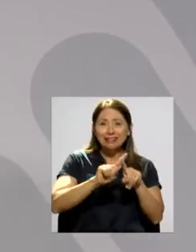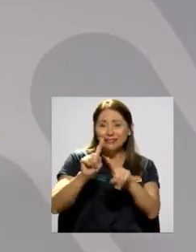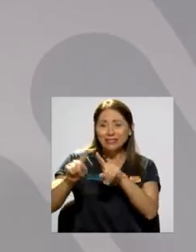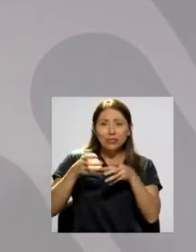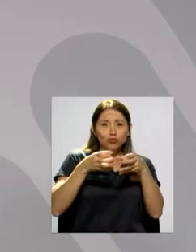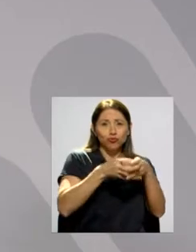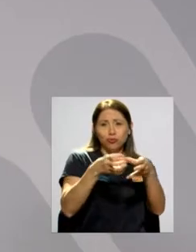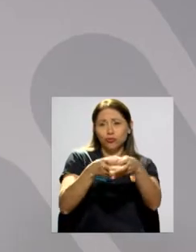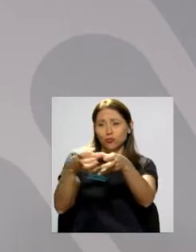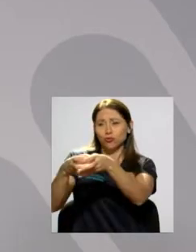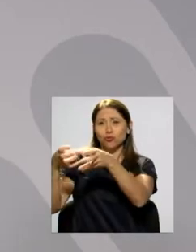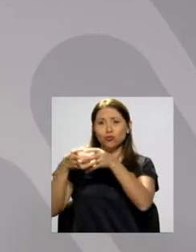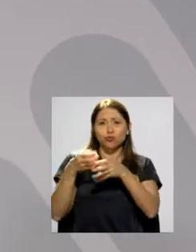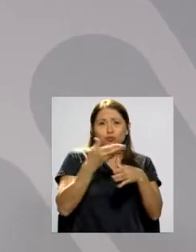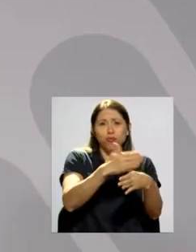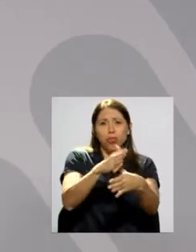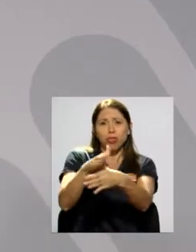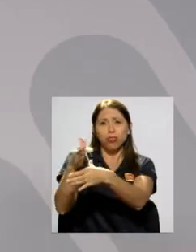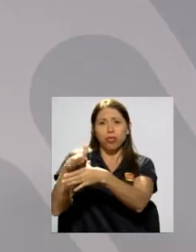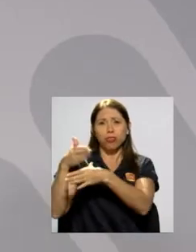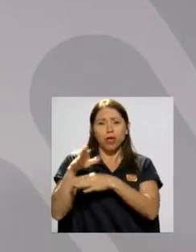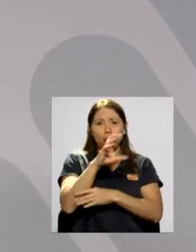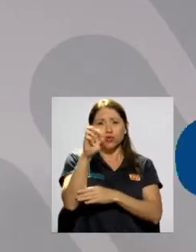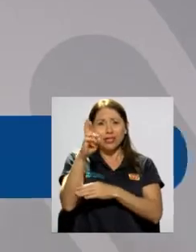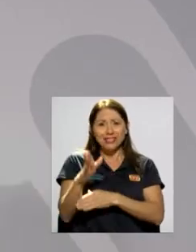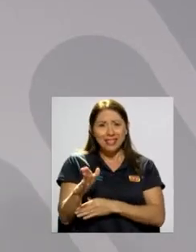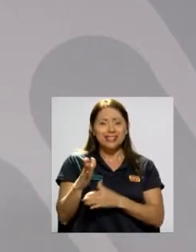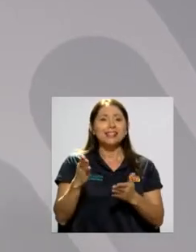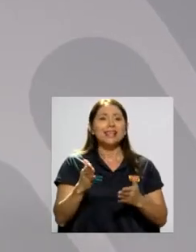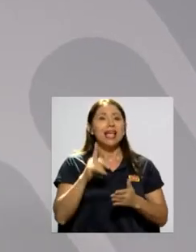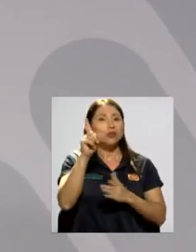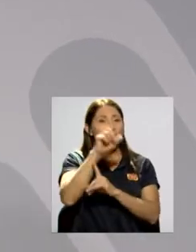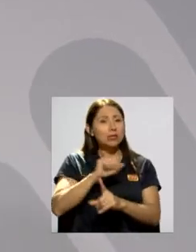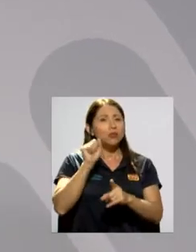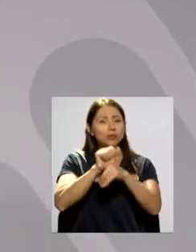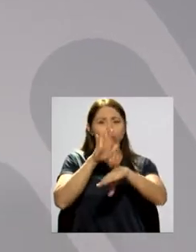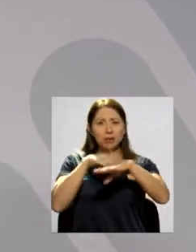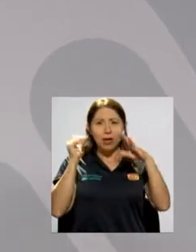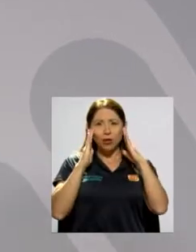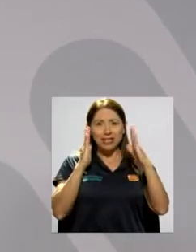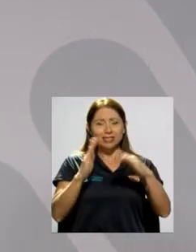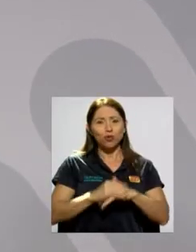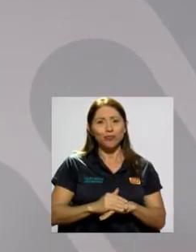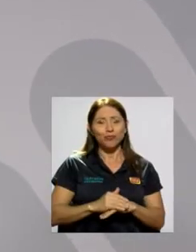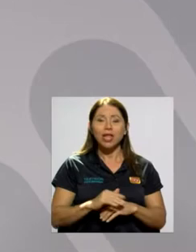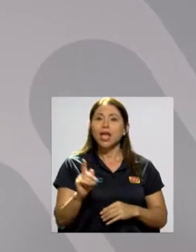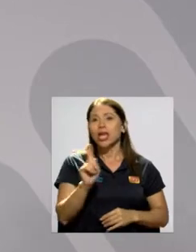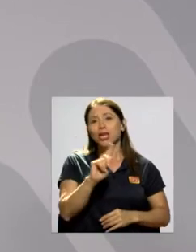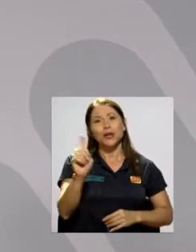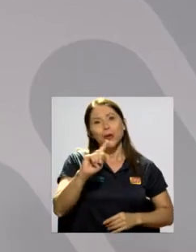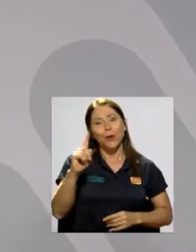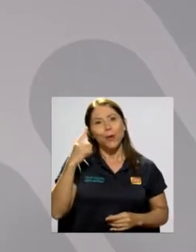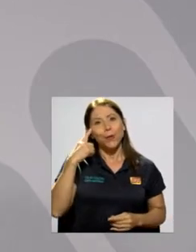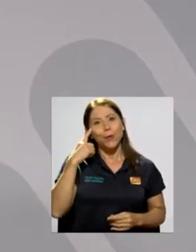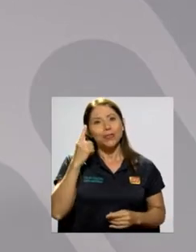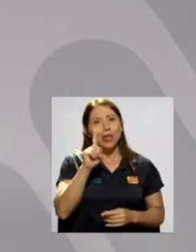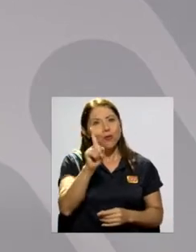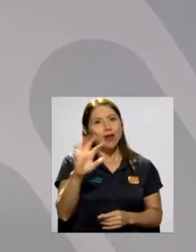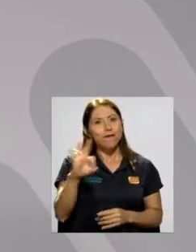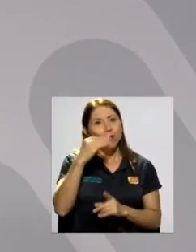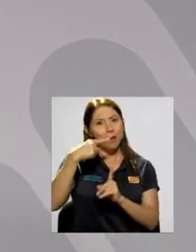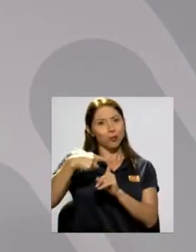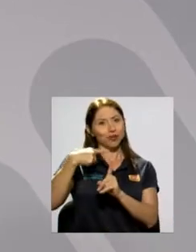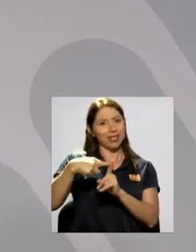de los costarricenses es una de las situaciones que más ha llamado la atención, y no necesariamente de manera positiva en